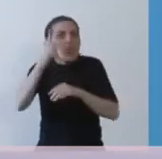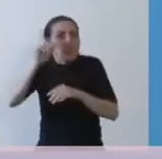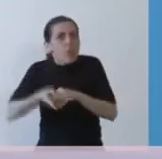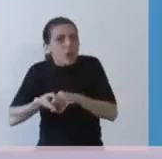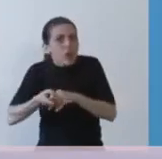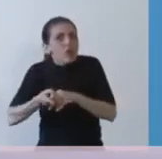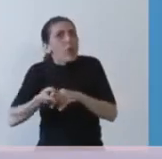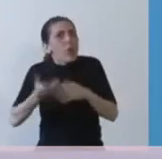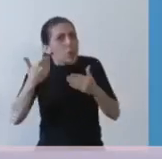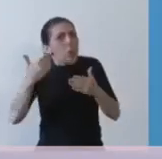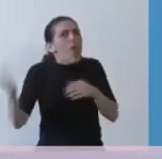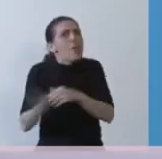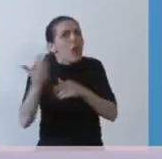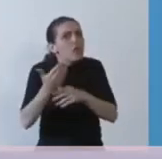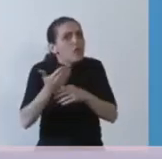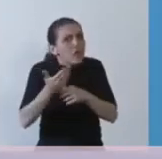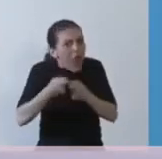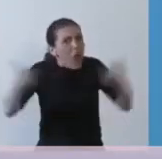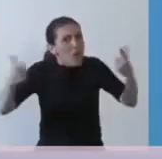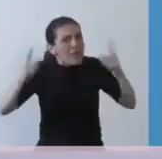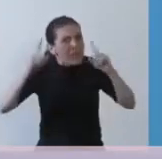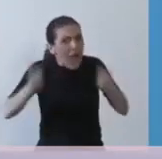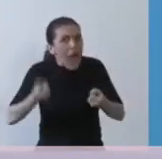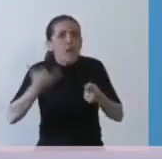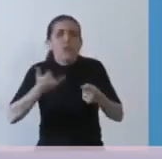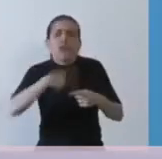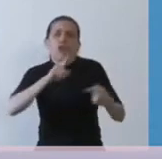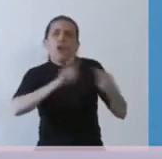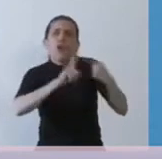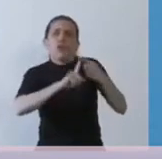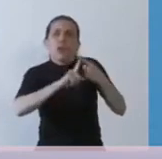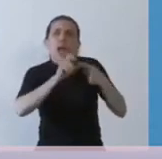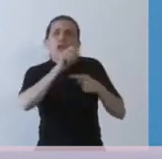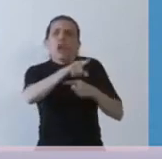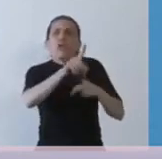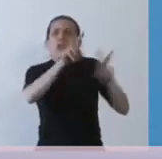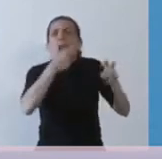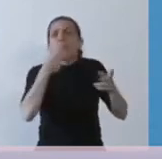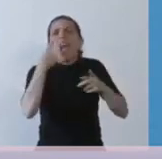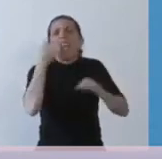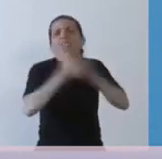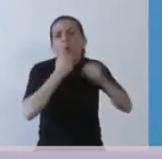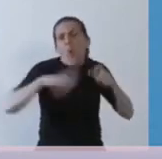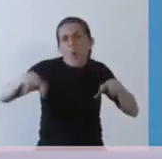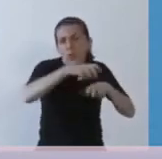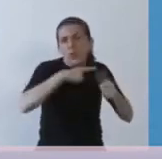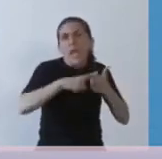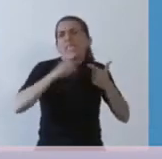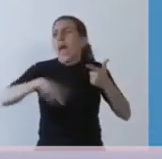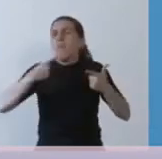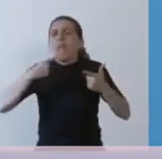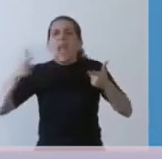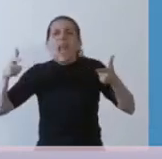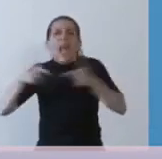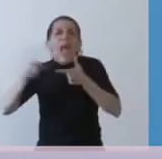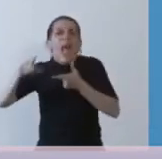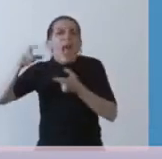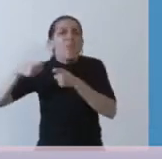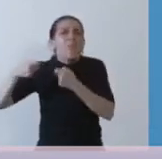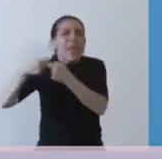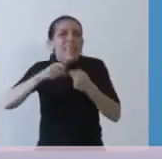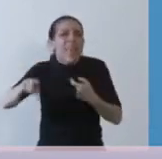producir más estamos en permanente contacto con la Med Industrial con eh la cámara de empresas alimenticias es un diálogo que llevamos